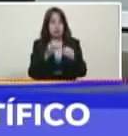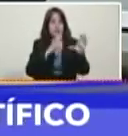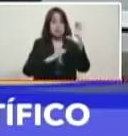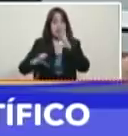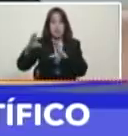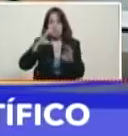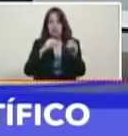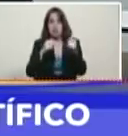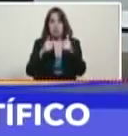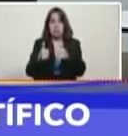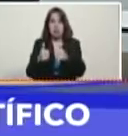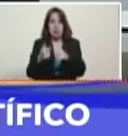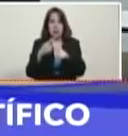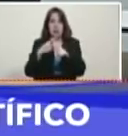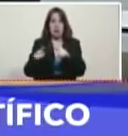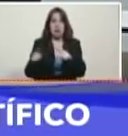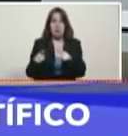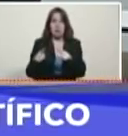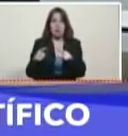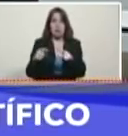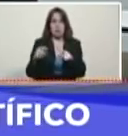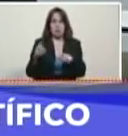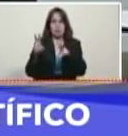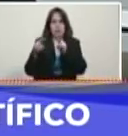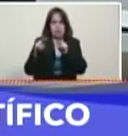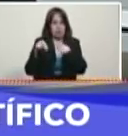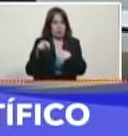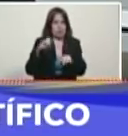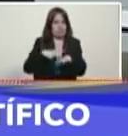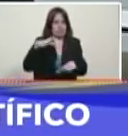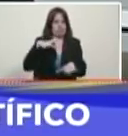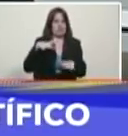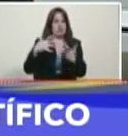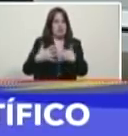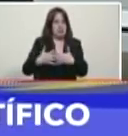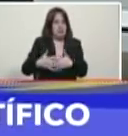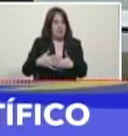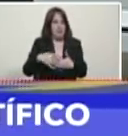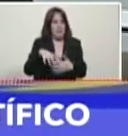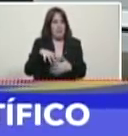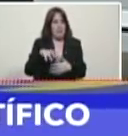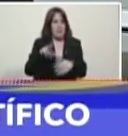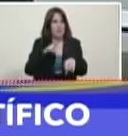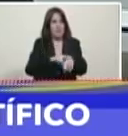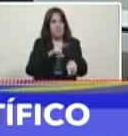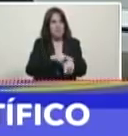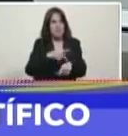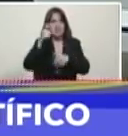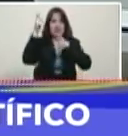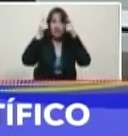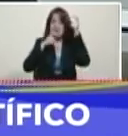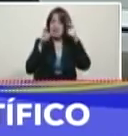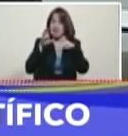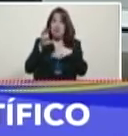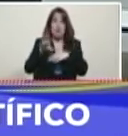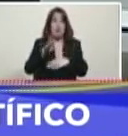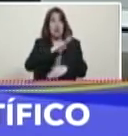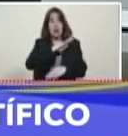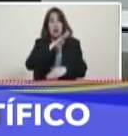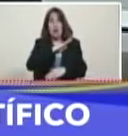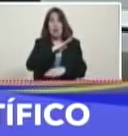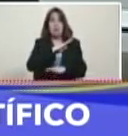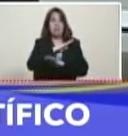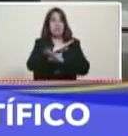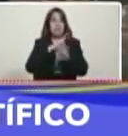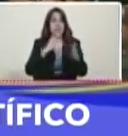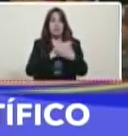en electrónica, pero en la vida habíamos tocado un equipo médico. Pero somos patriotas, chavistas y comprometidos con